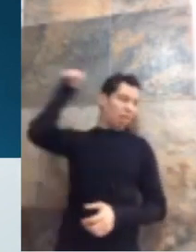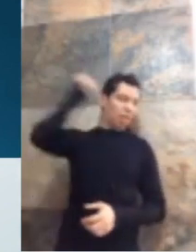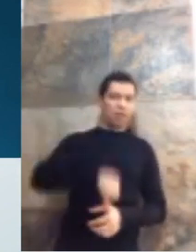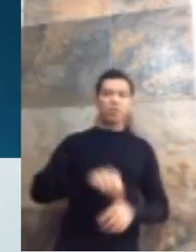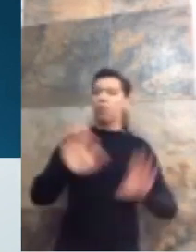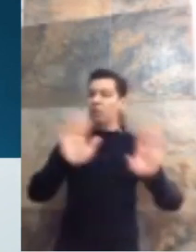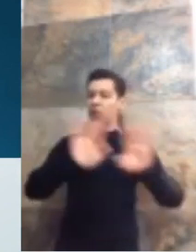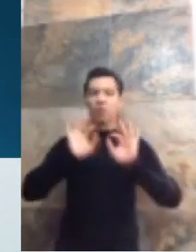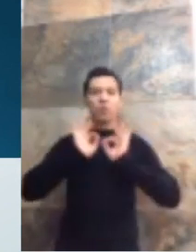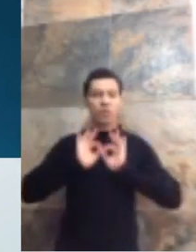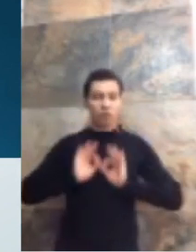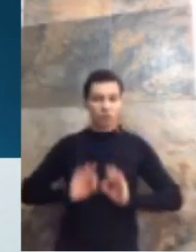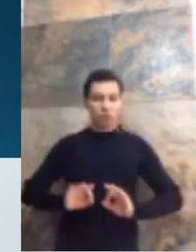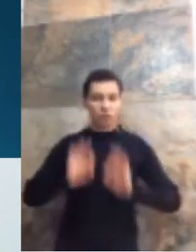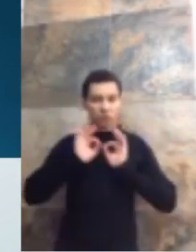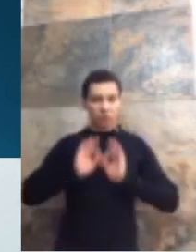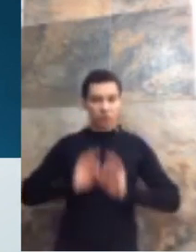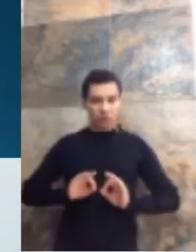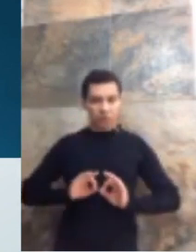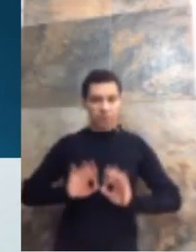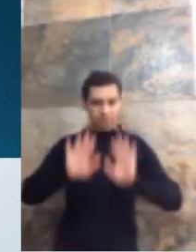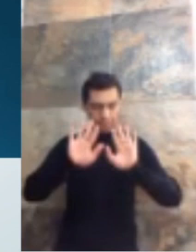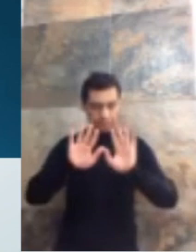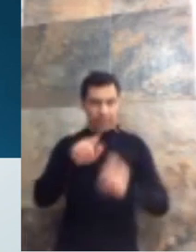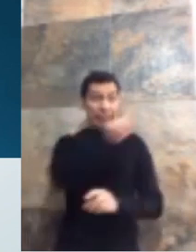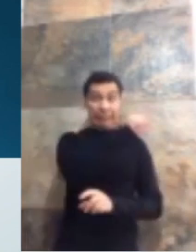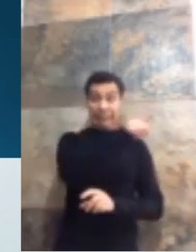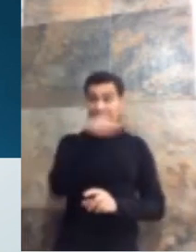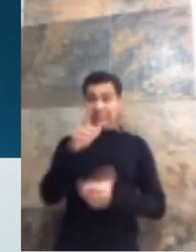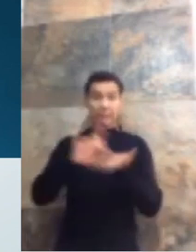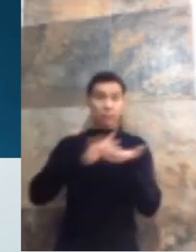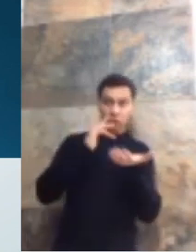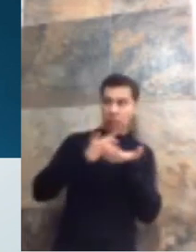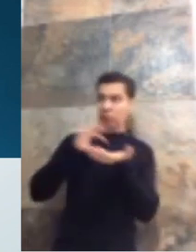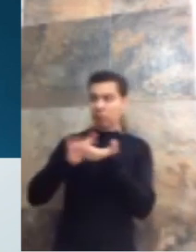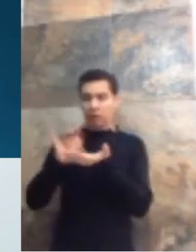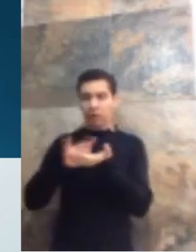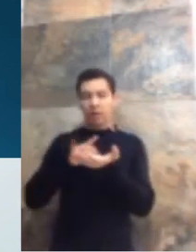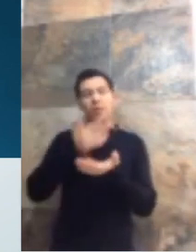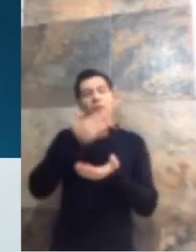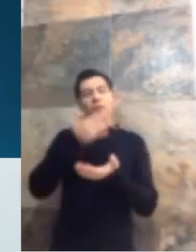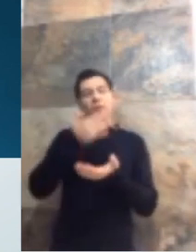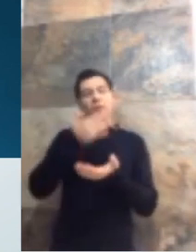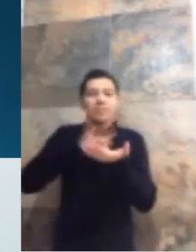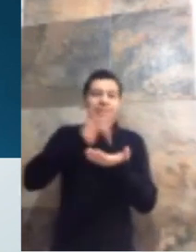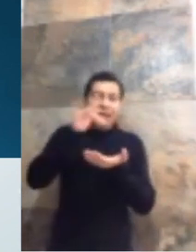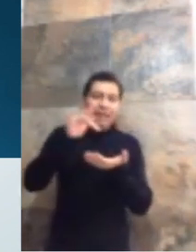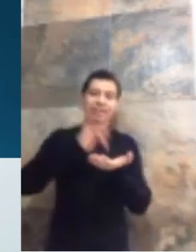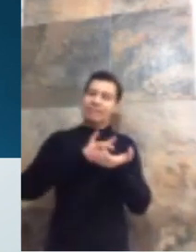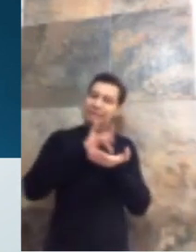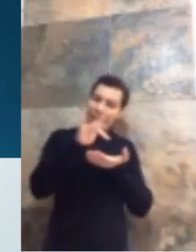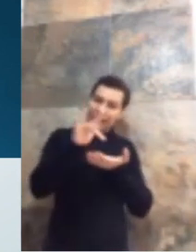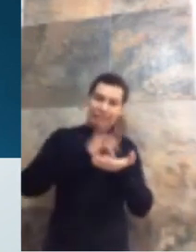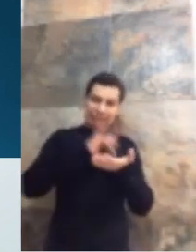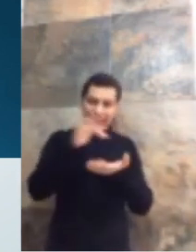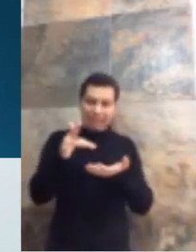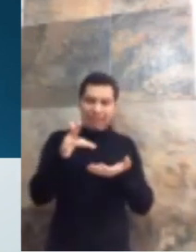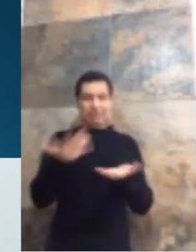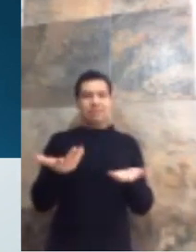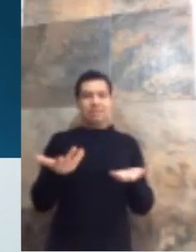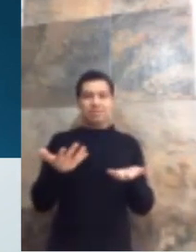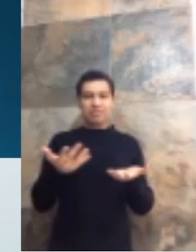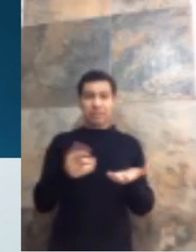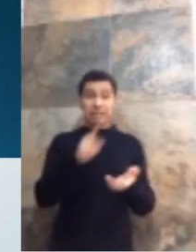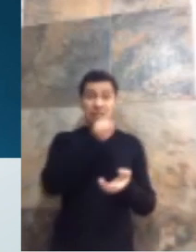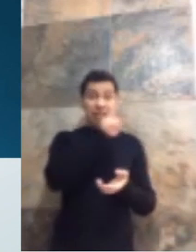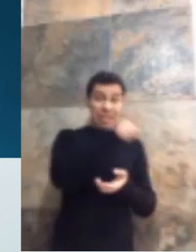aprecio, merecimiento de apoyo. Muchas veces la gente hace cosas para ayudar y nadie las nota,